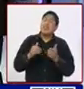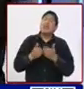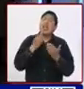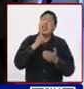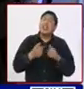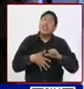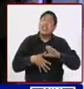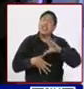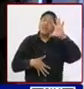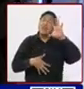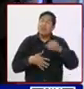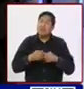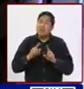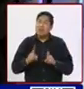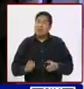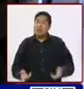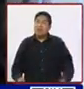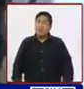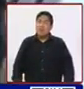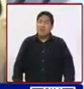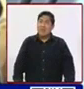contigo.